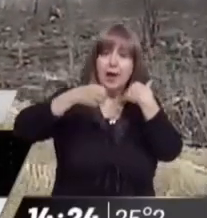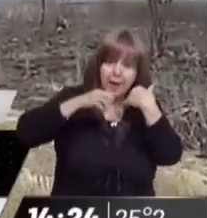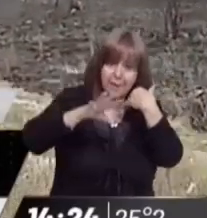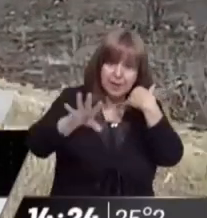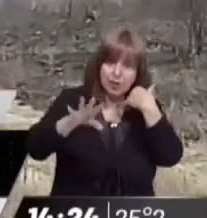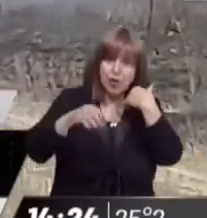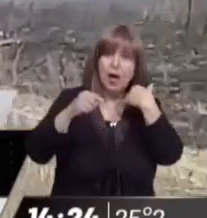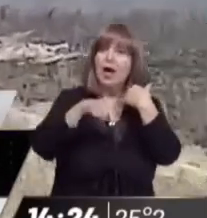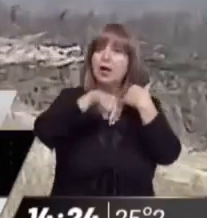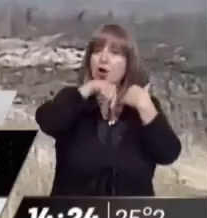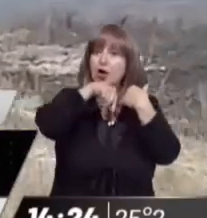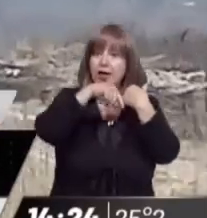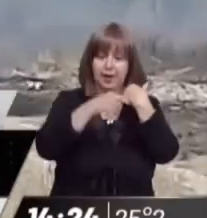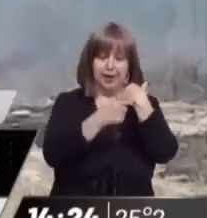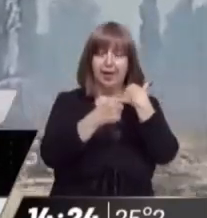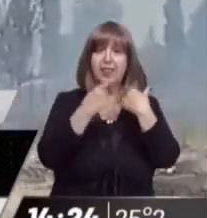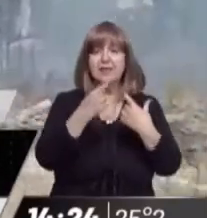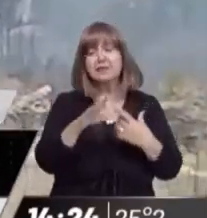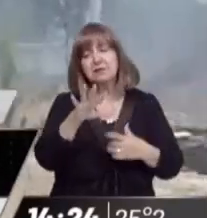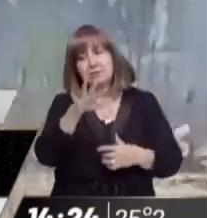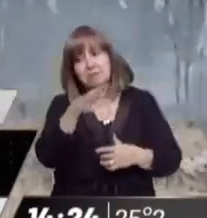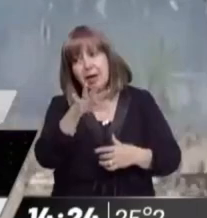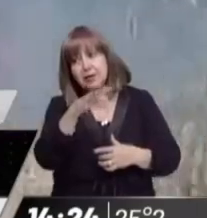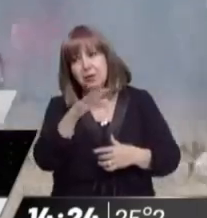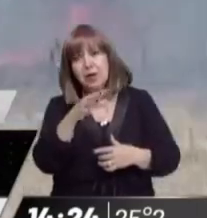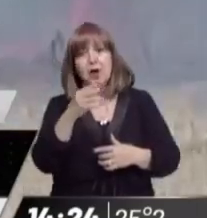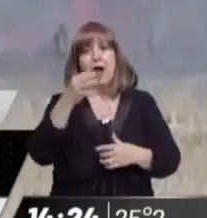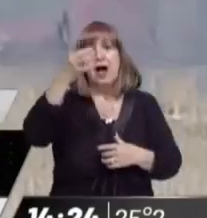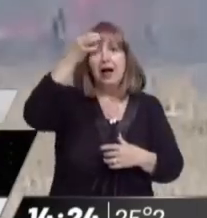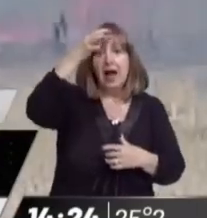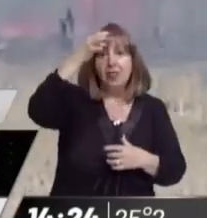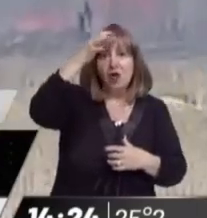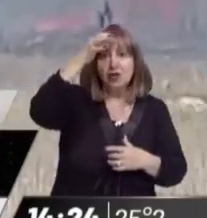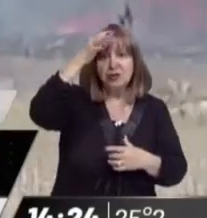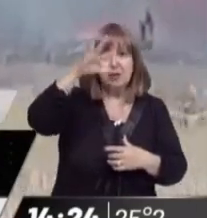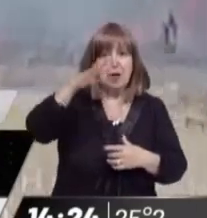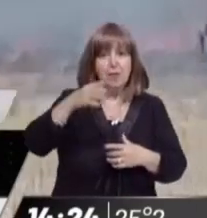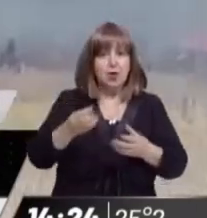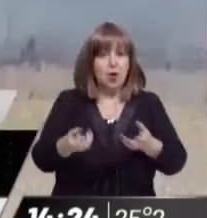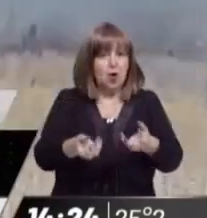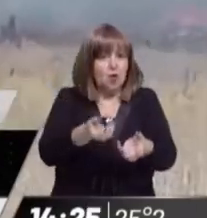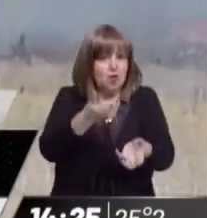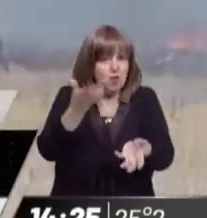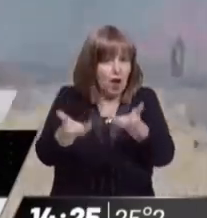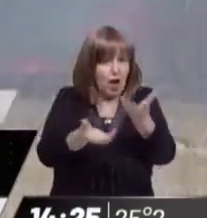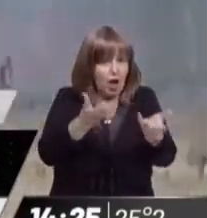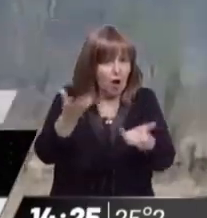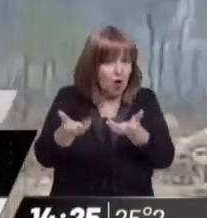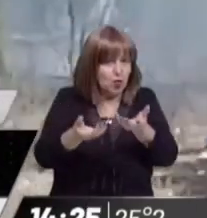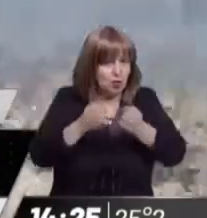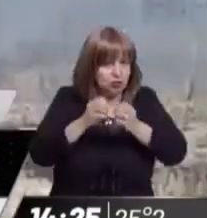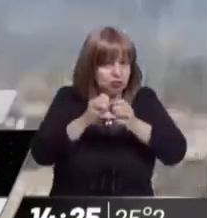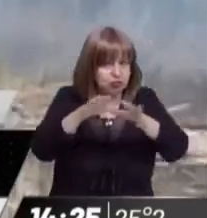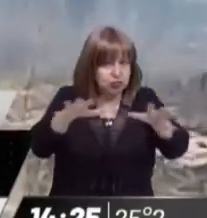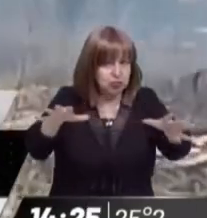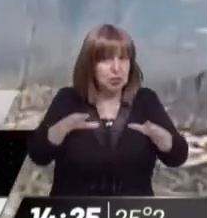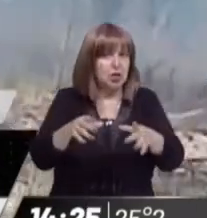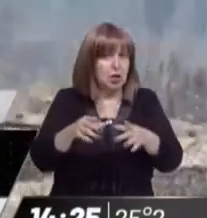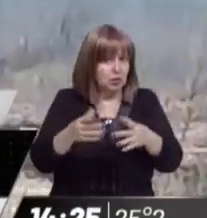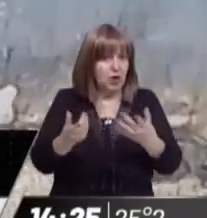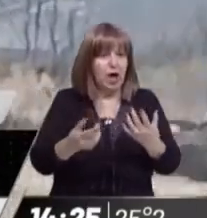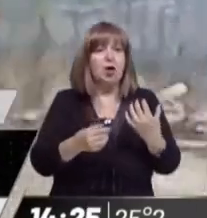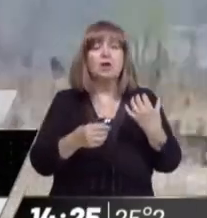menos comenzó a eso de las 12, creo, más o menos. Uh-huh. ¿Cuántos evacuados? Acá mis compañeros.